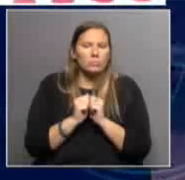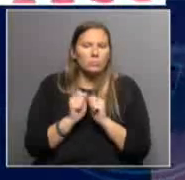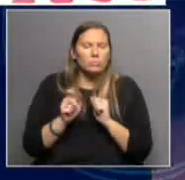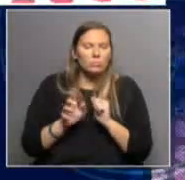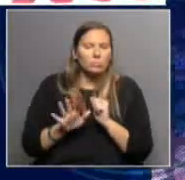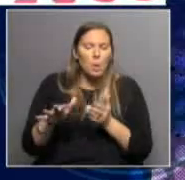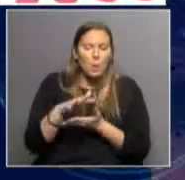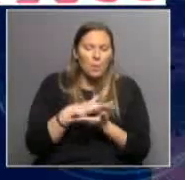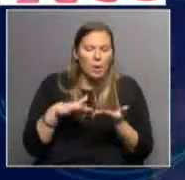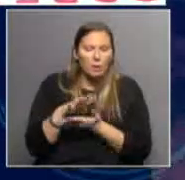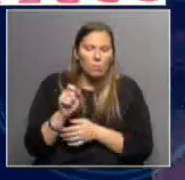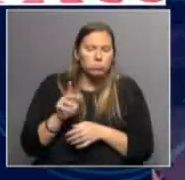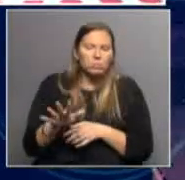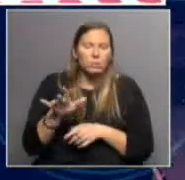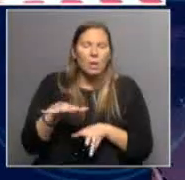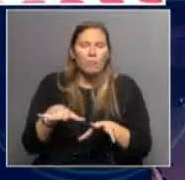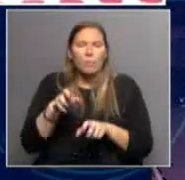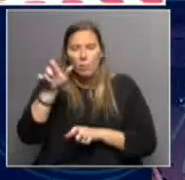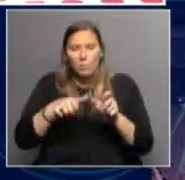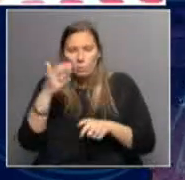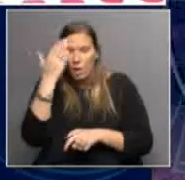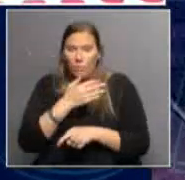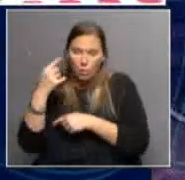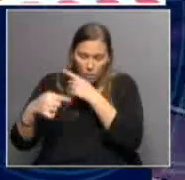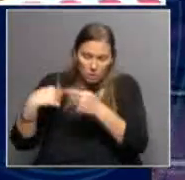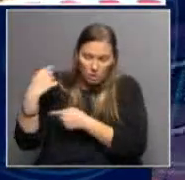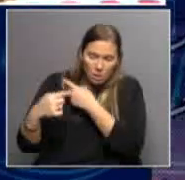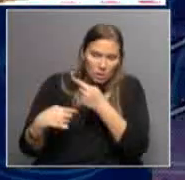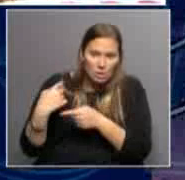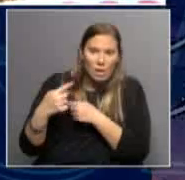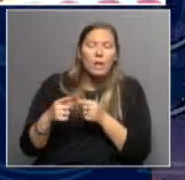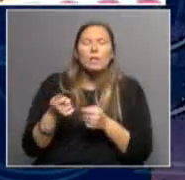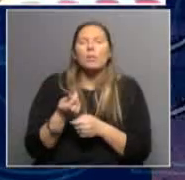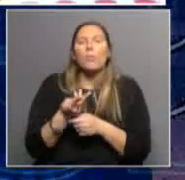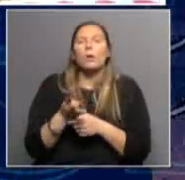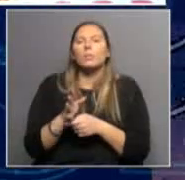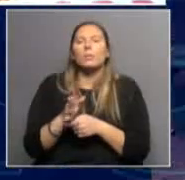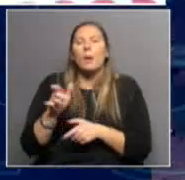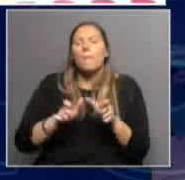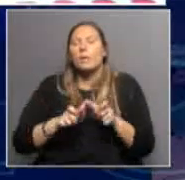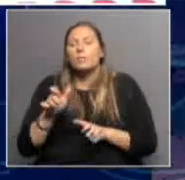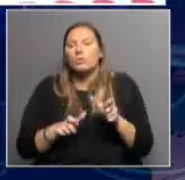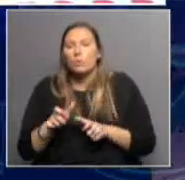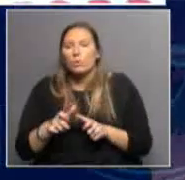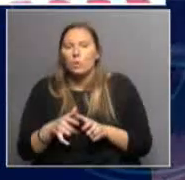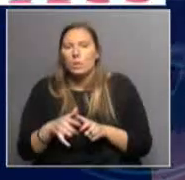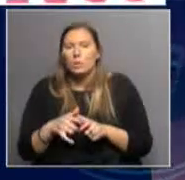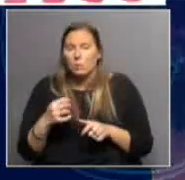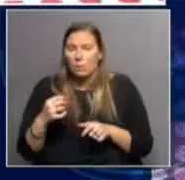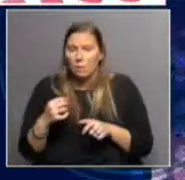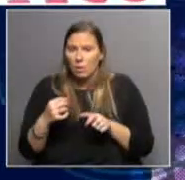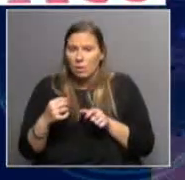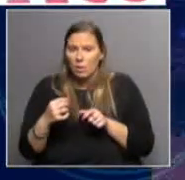característicos son estos barrios de la población afrodescendiente y de, digamos, en cuanto al porcentaje de población, son